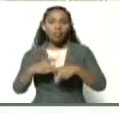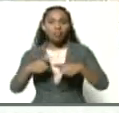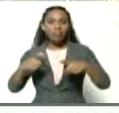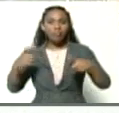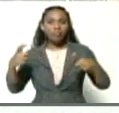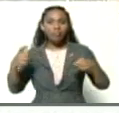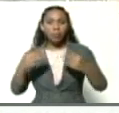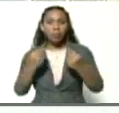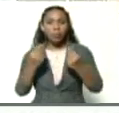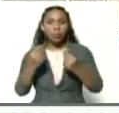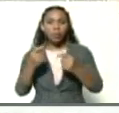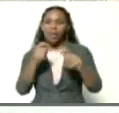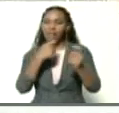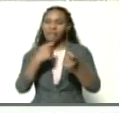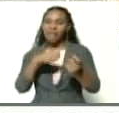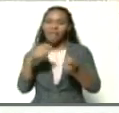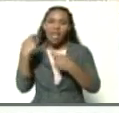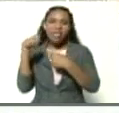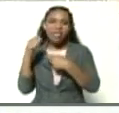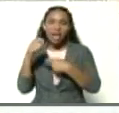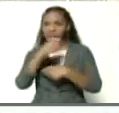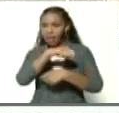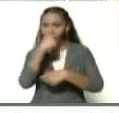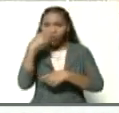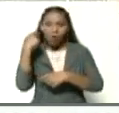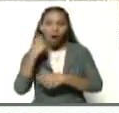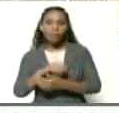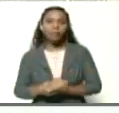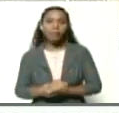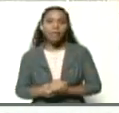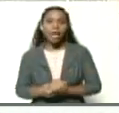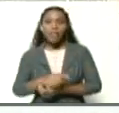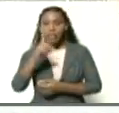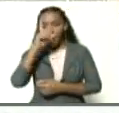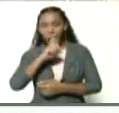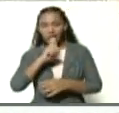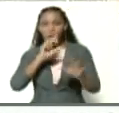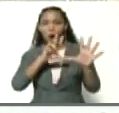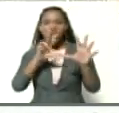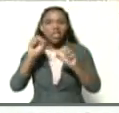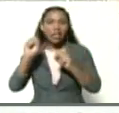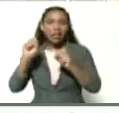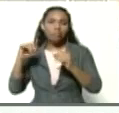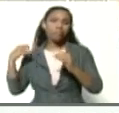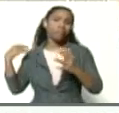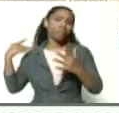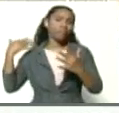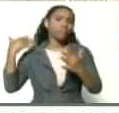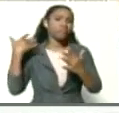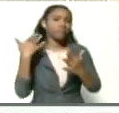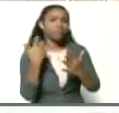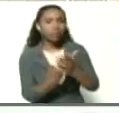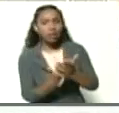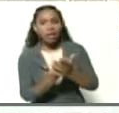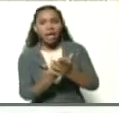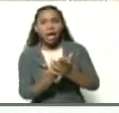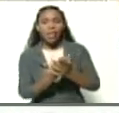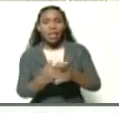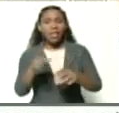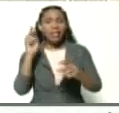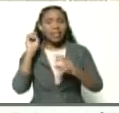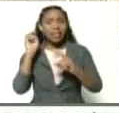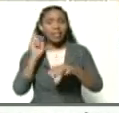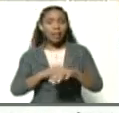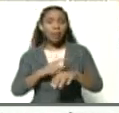de la economía del narcotráfico. Desde los años 80, desde el fenómeno de Pablo